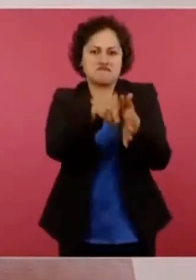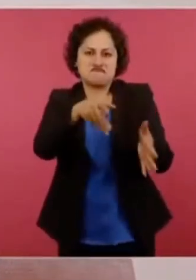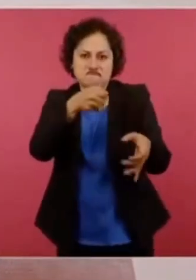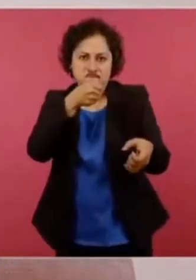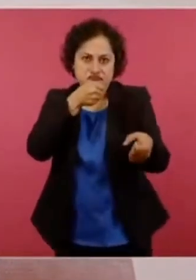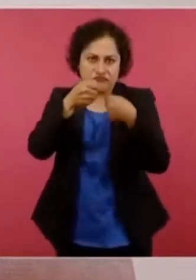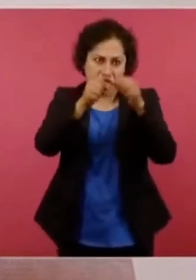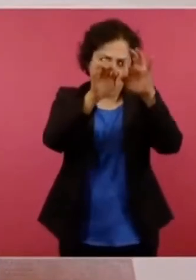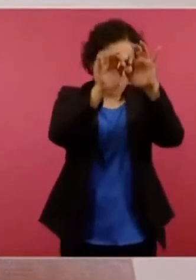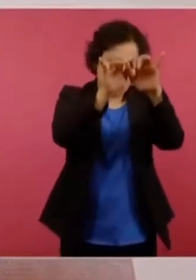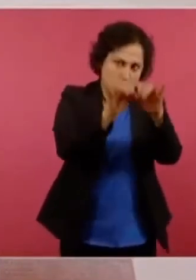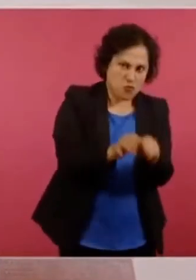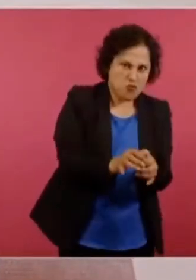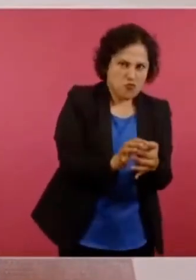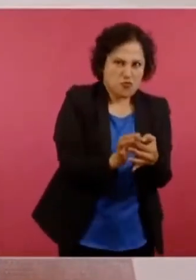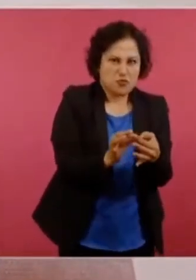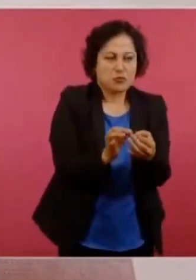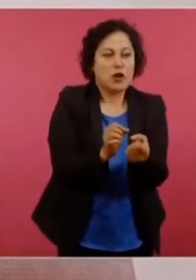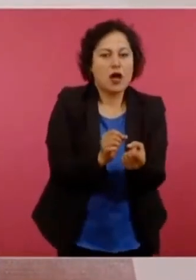reporteros,